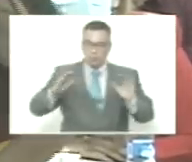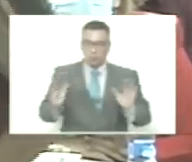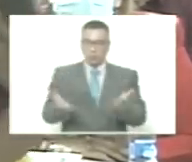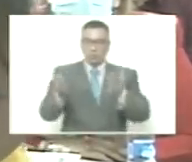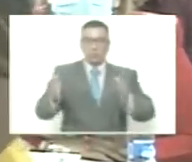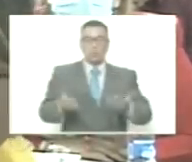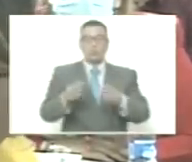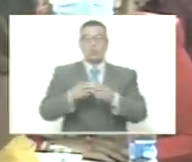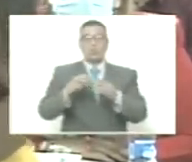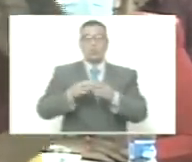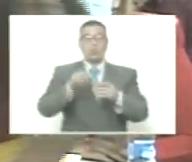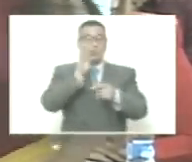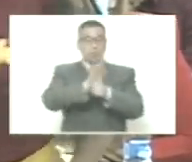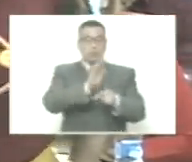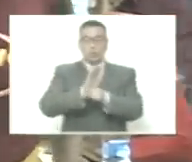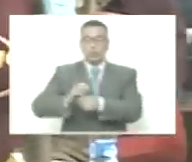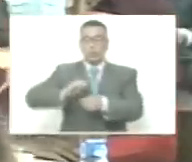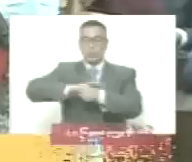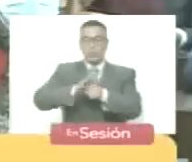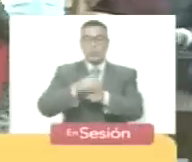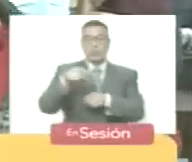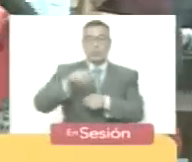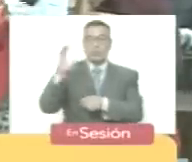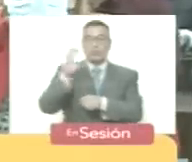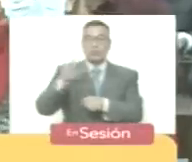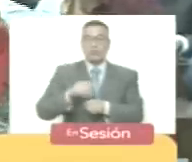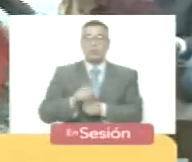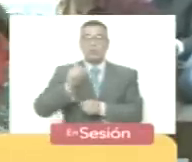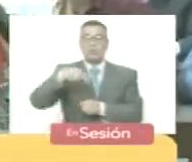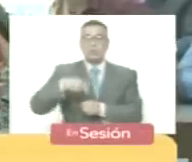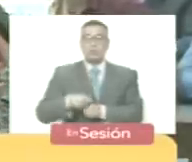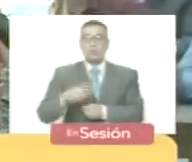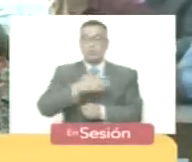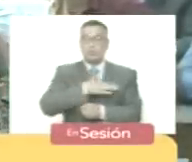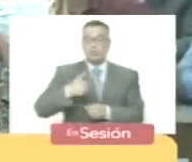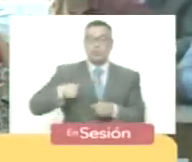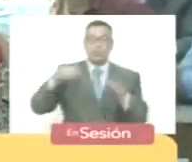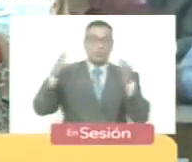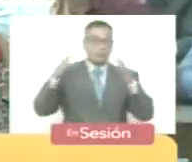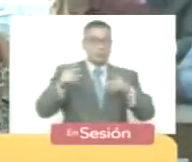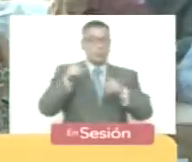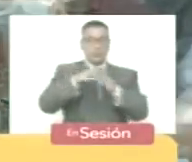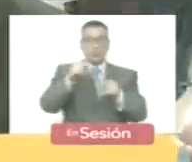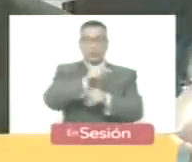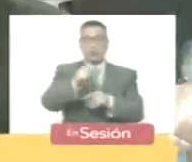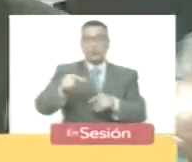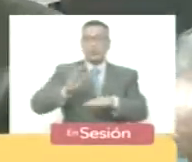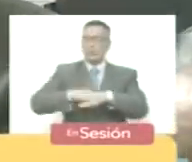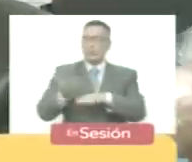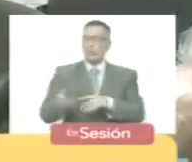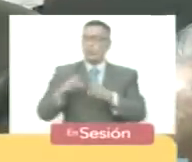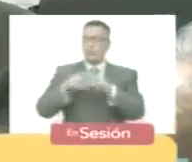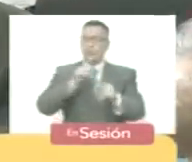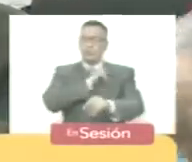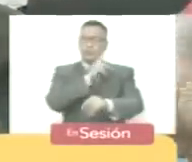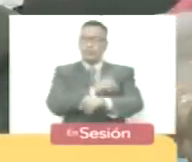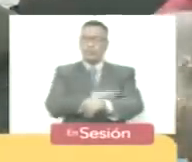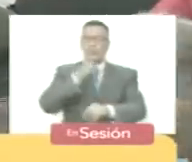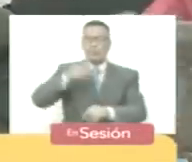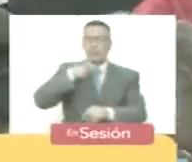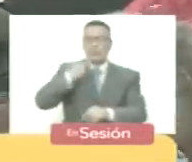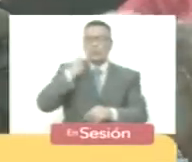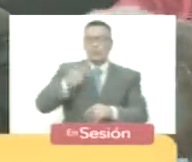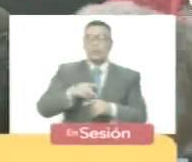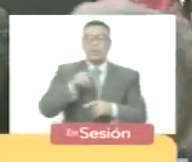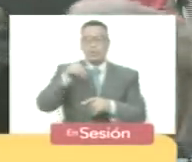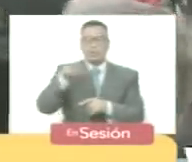las brigadas de prevención del COVID en la ciudad de Caracas, pero también quiero pedir un aplauso para ellos, porque toda esa fuerza política combativa